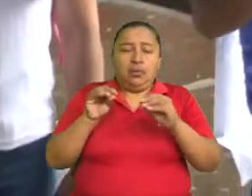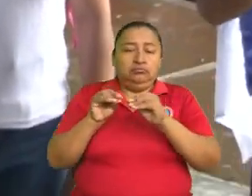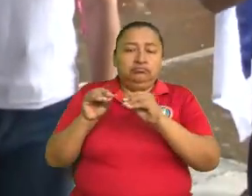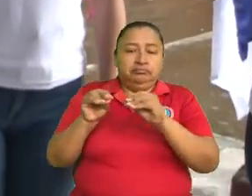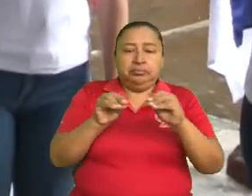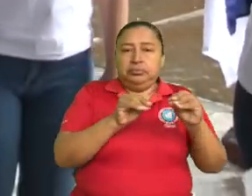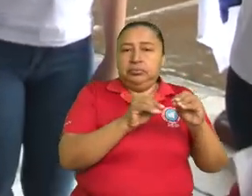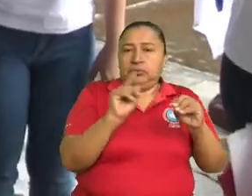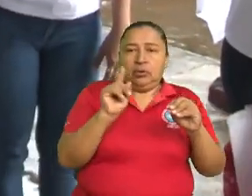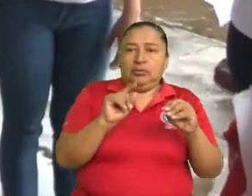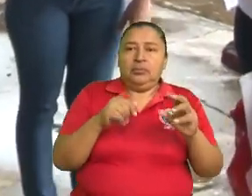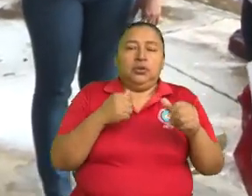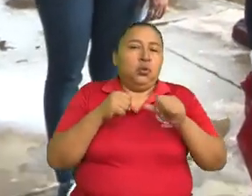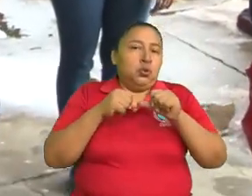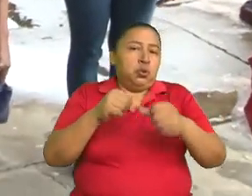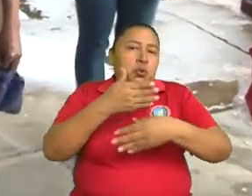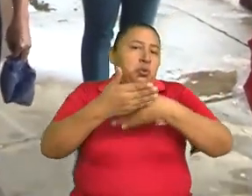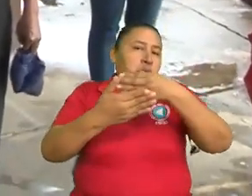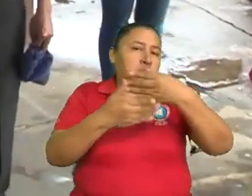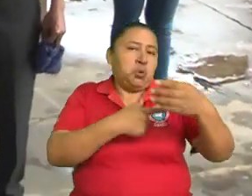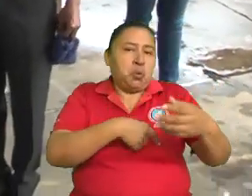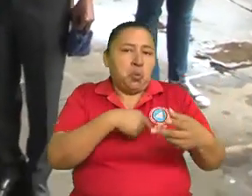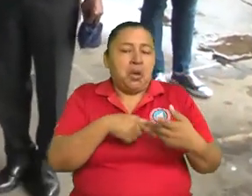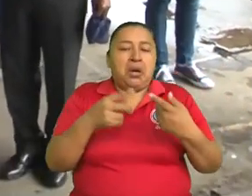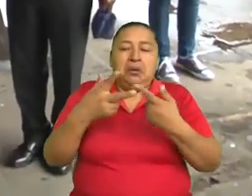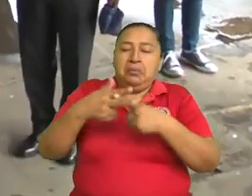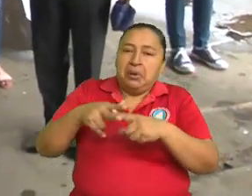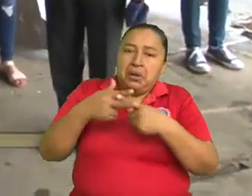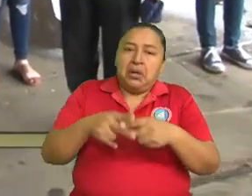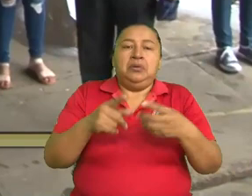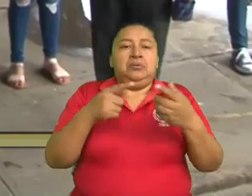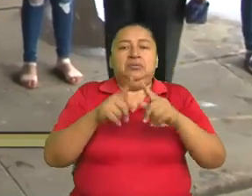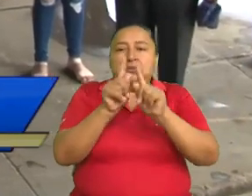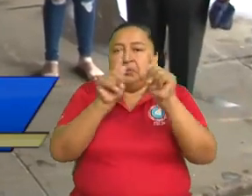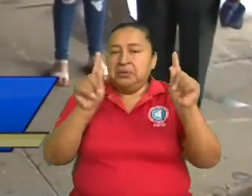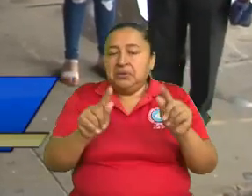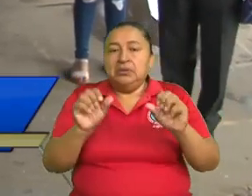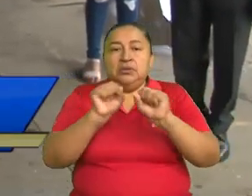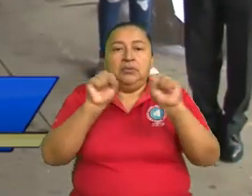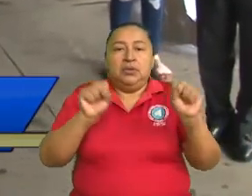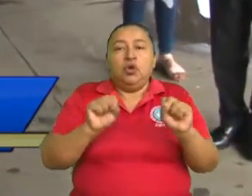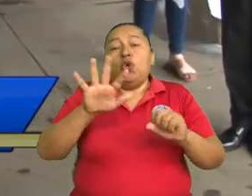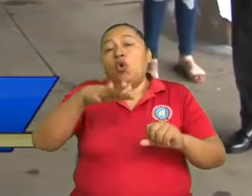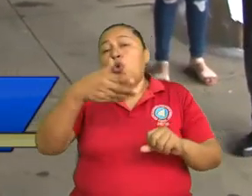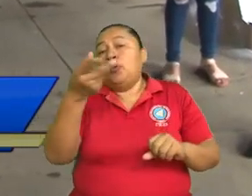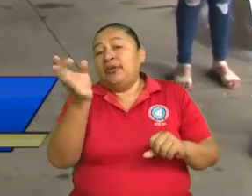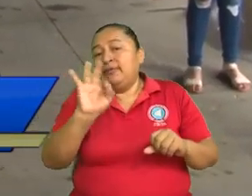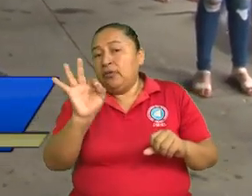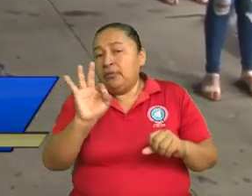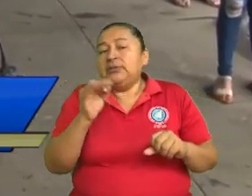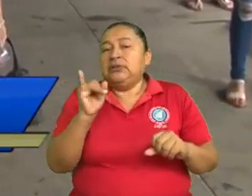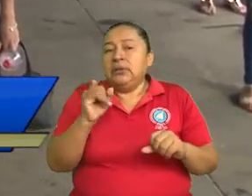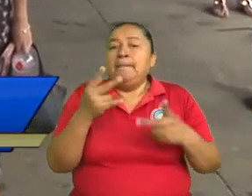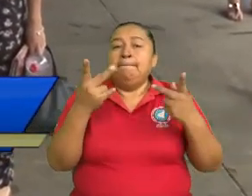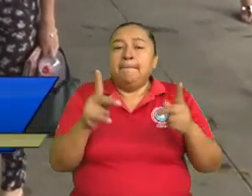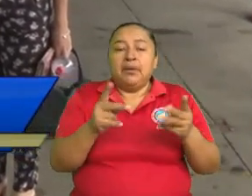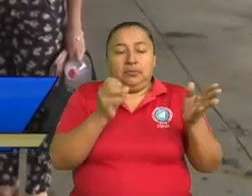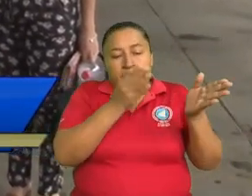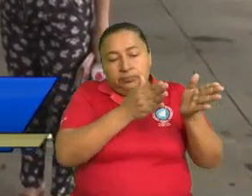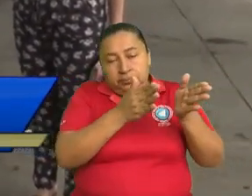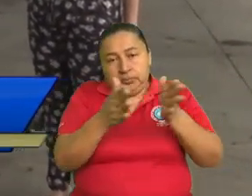nada. Se siguen construyendo las escuelas, se siguen reparando, se siguen dando los talleres con otra modalidad, obviamente, y cumpliendo con todos